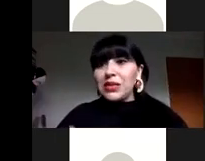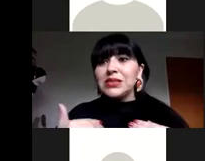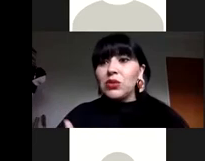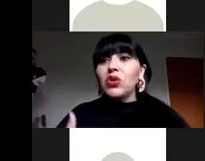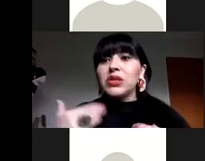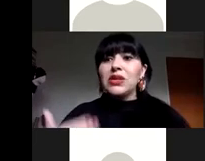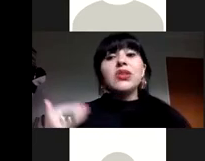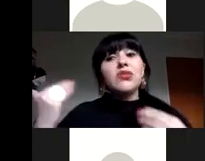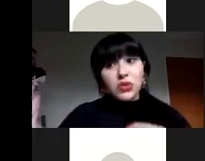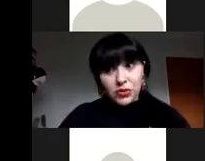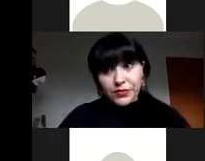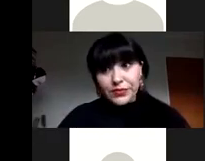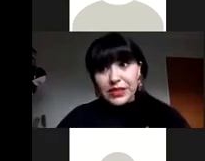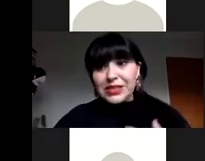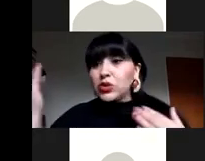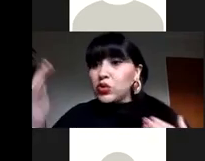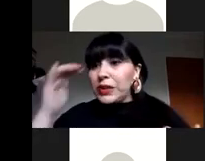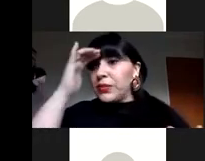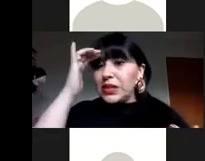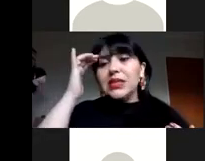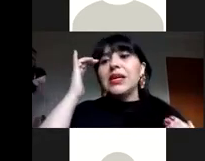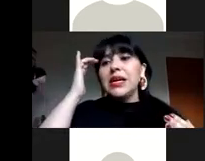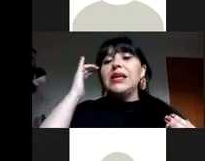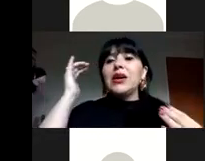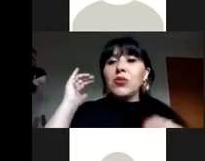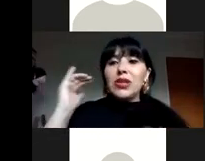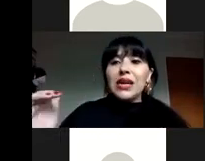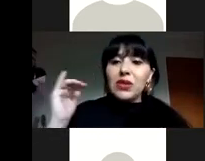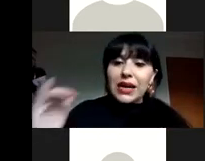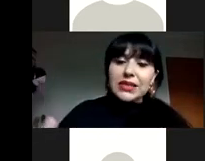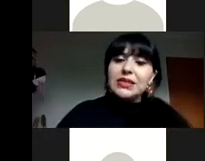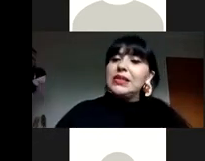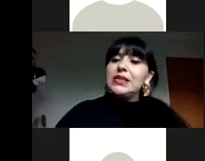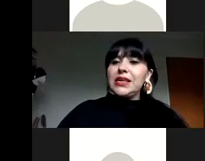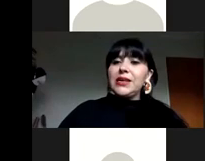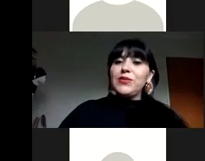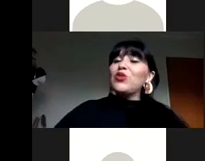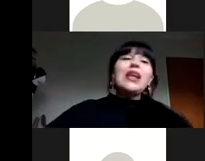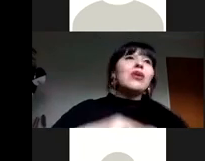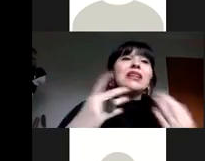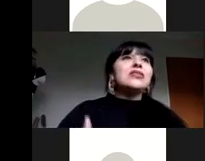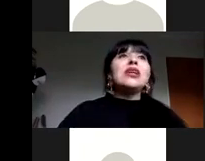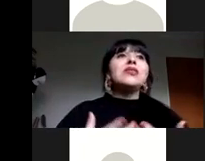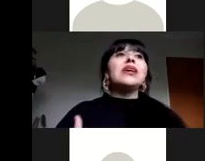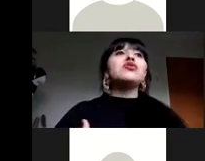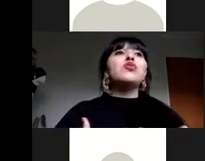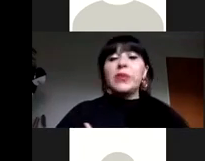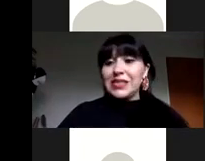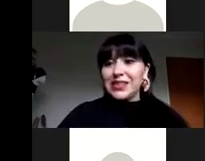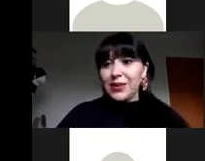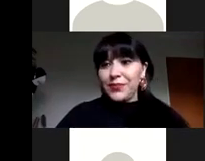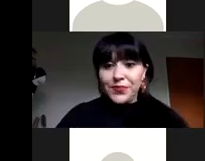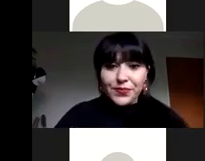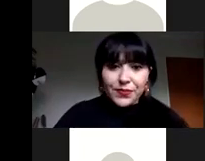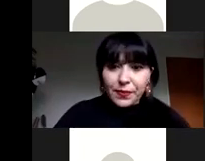poder ser un contenedor de un otro. Y eso es súper importante que las comunidades escolares, todas las organizaciones los tengamos súper